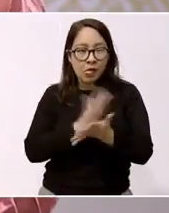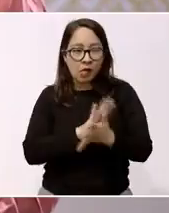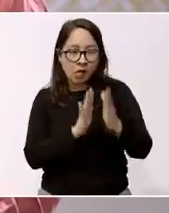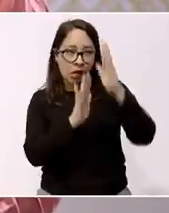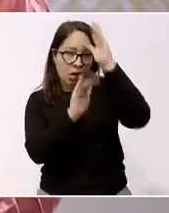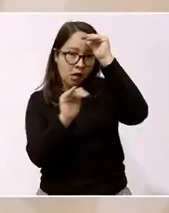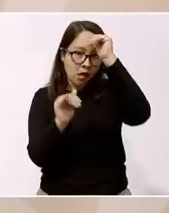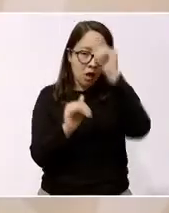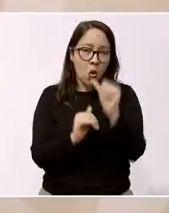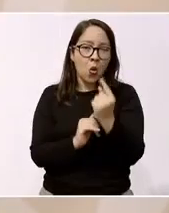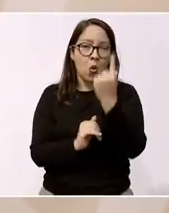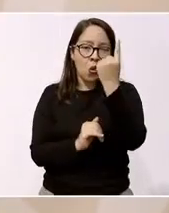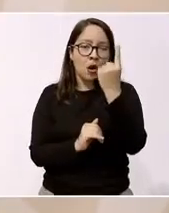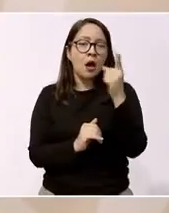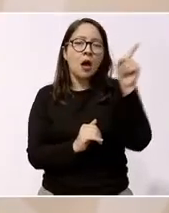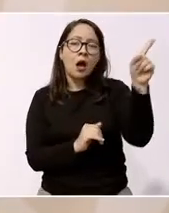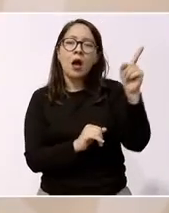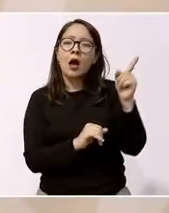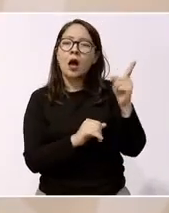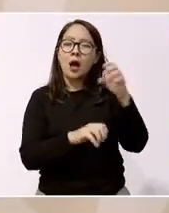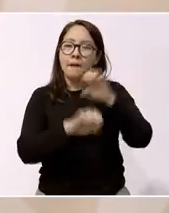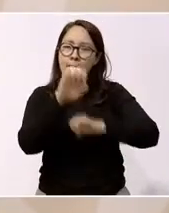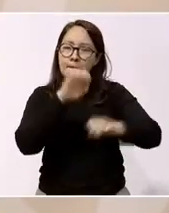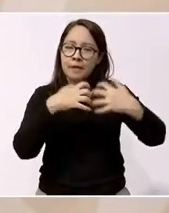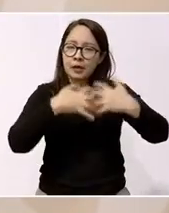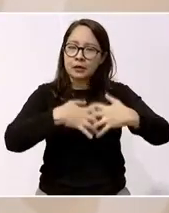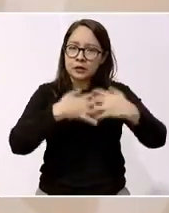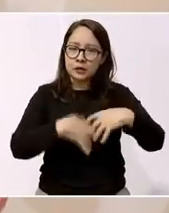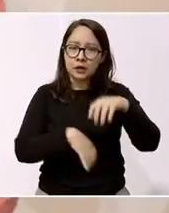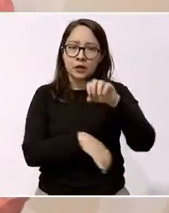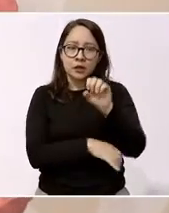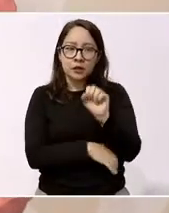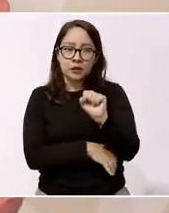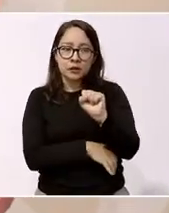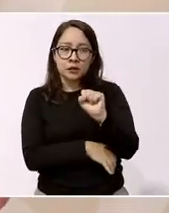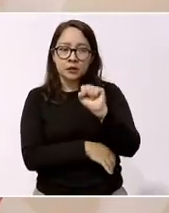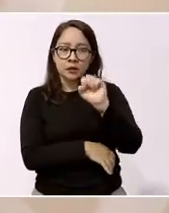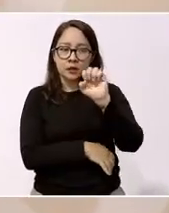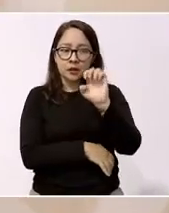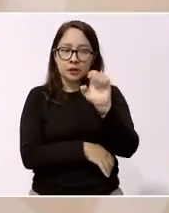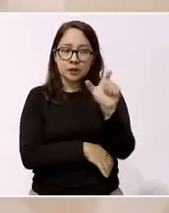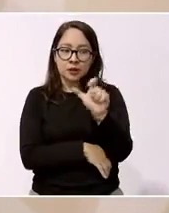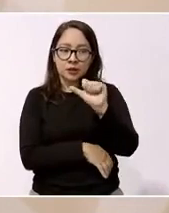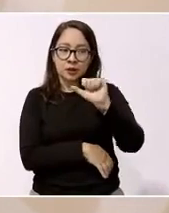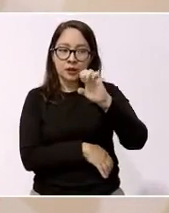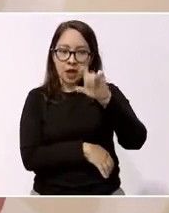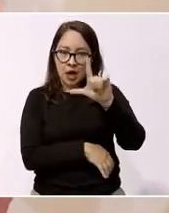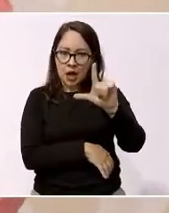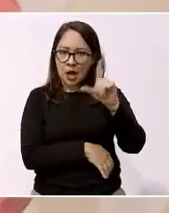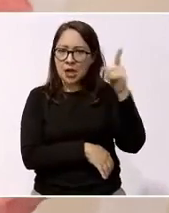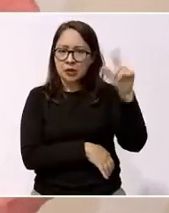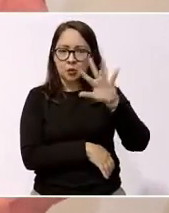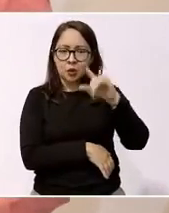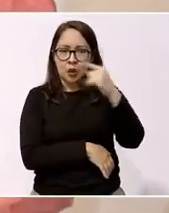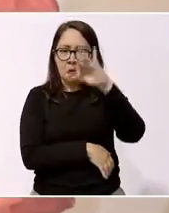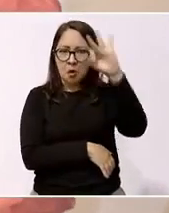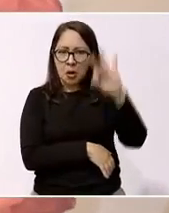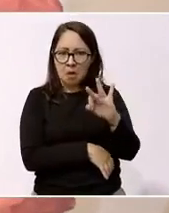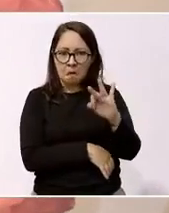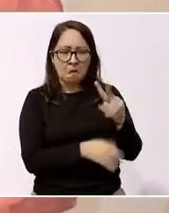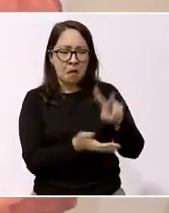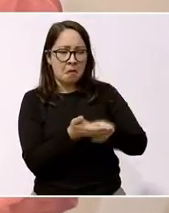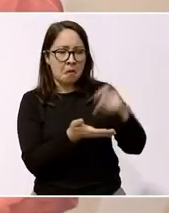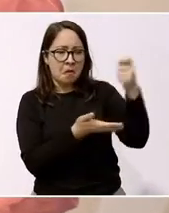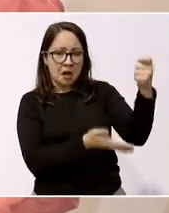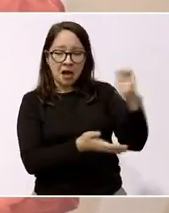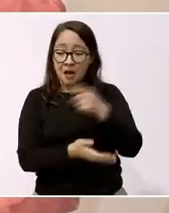Shell, y le dejaron a Shell el 51% de las acciones y a Pemex